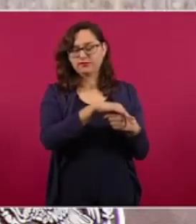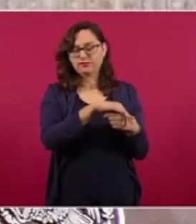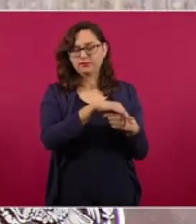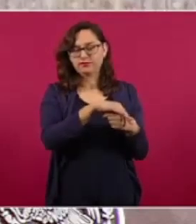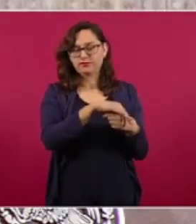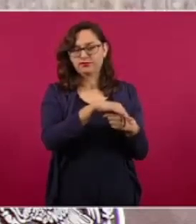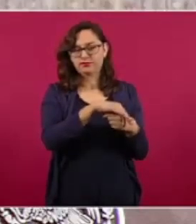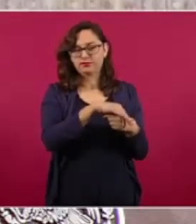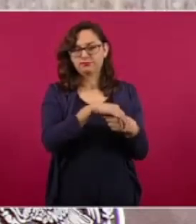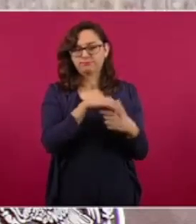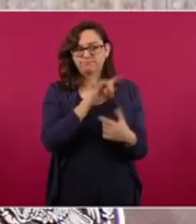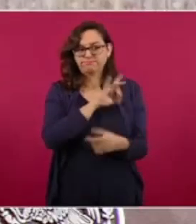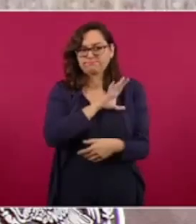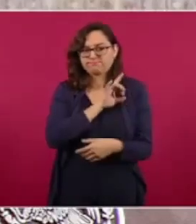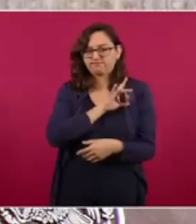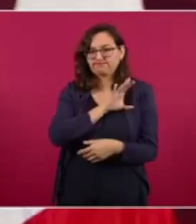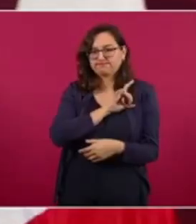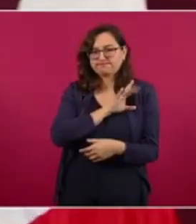les tienen miedo